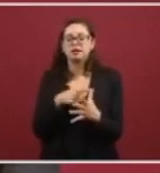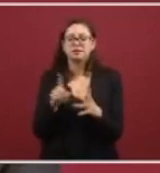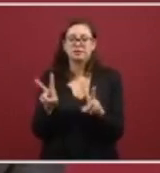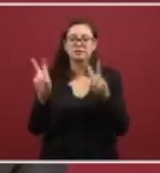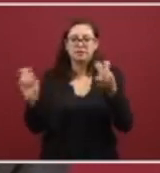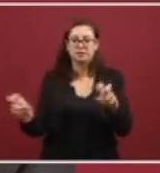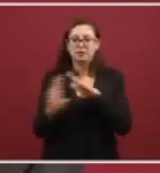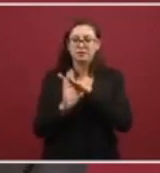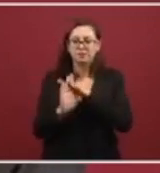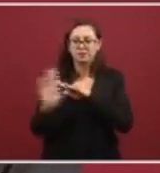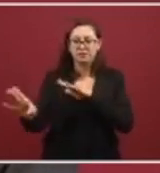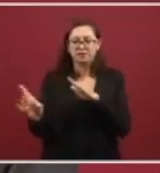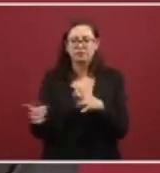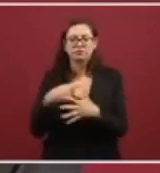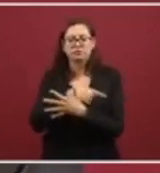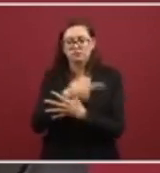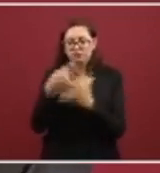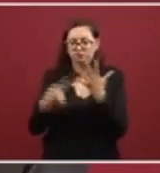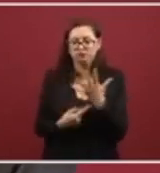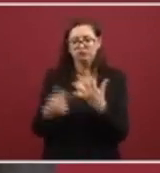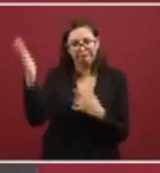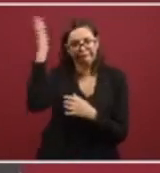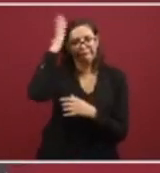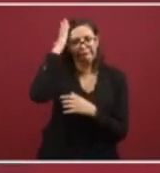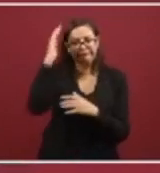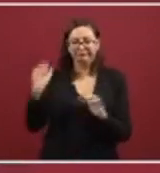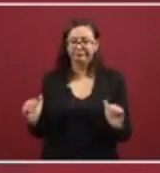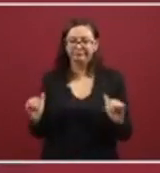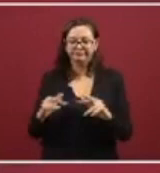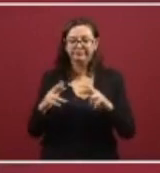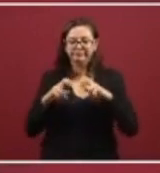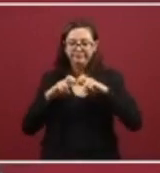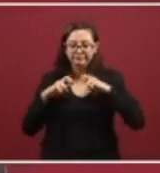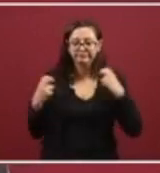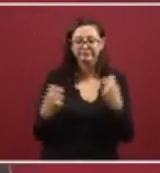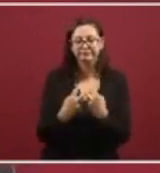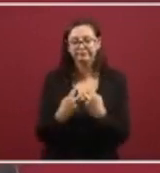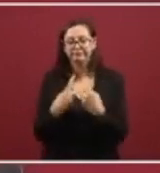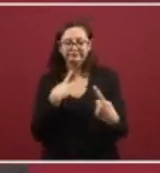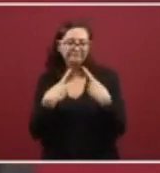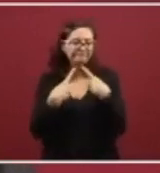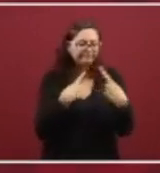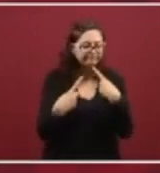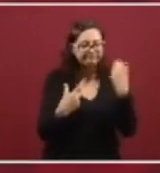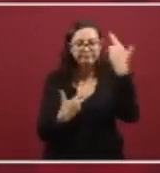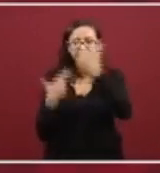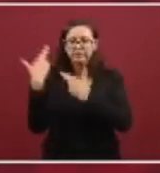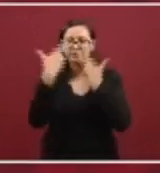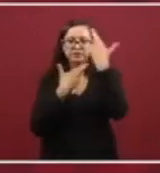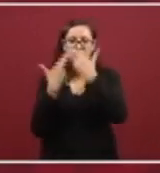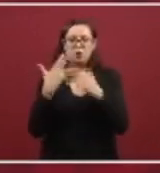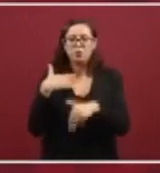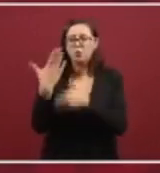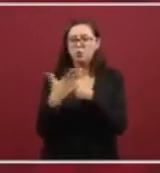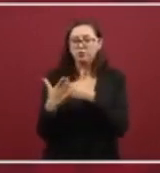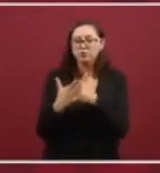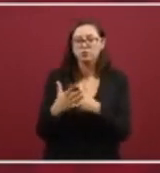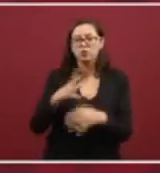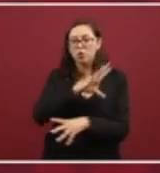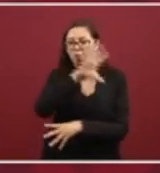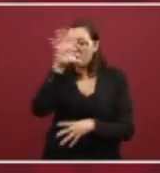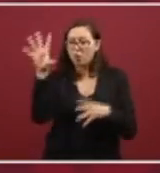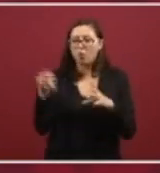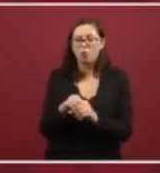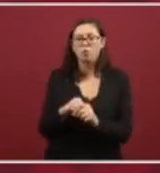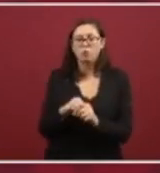migración, para revisar en detalle el despliegue que se va a poner en marcha ya